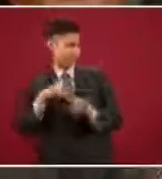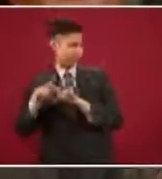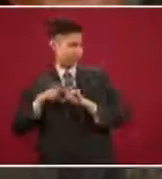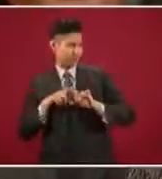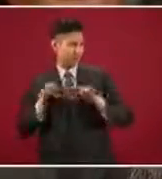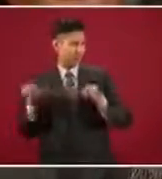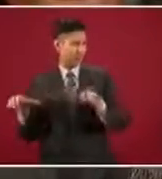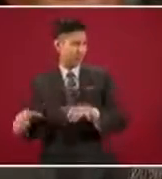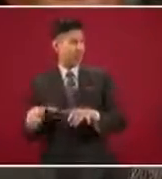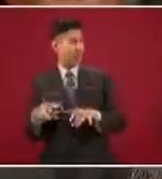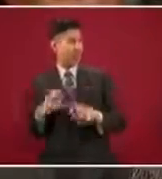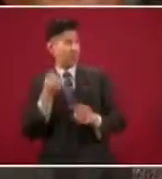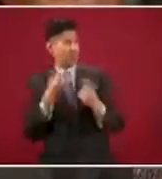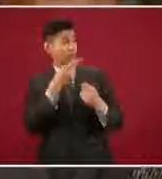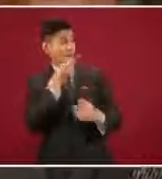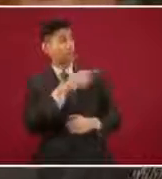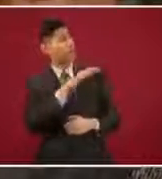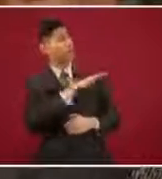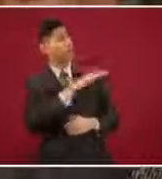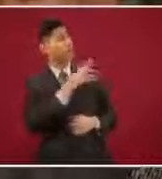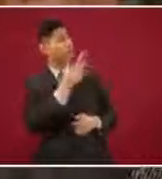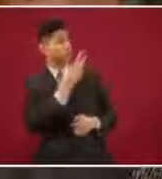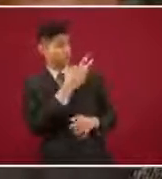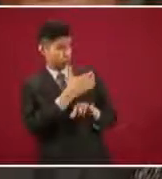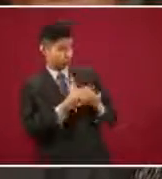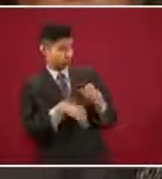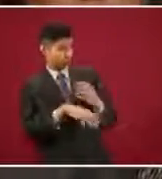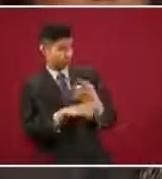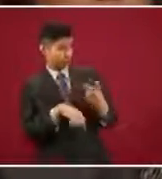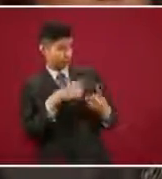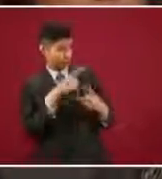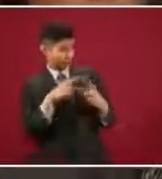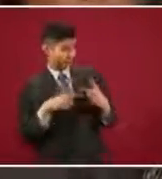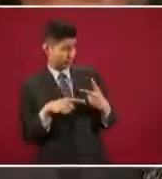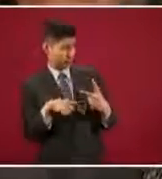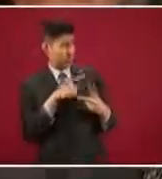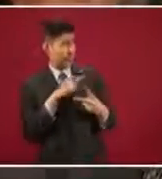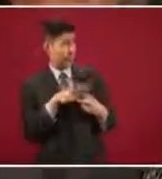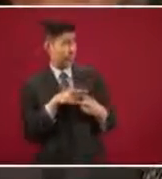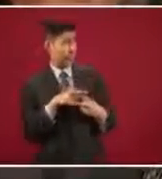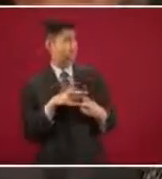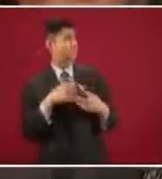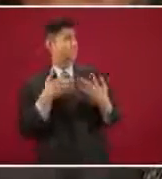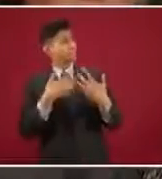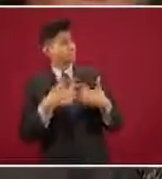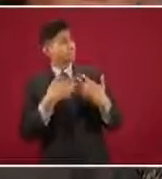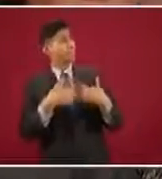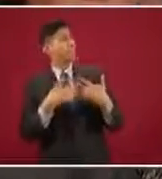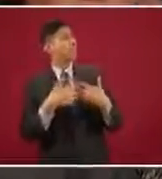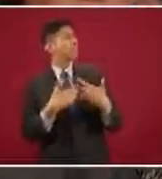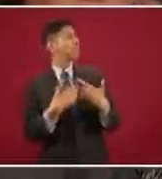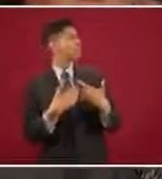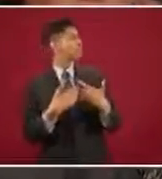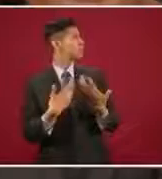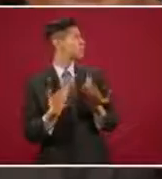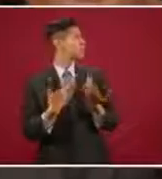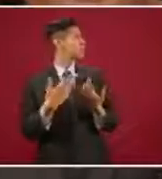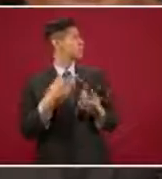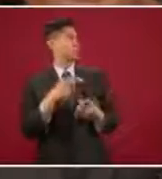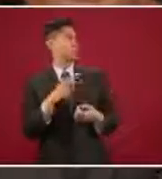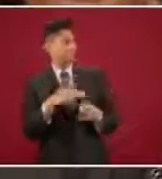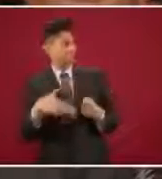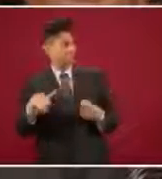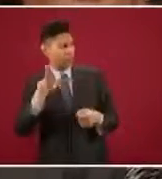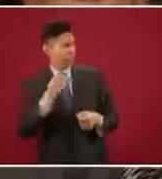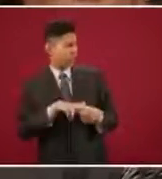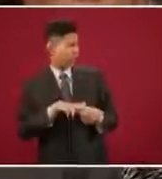es una rifa para equipo médico, que tendría que ser responsabilidad del Estado, dicen ellos, y la otra del una venta